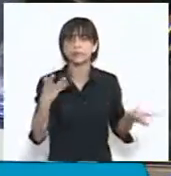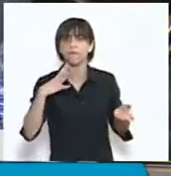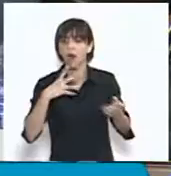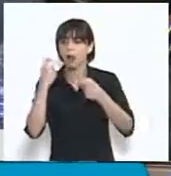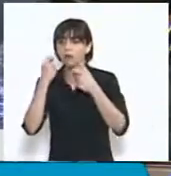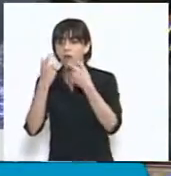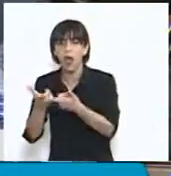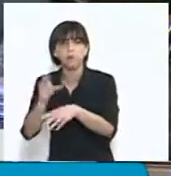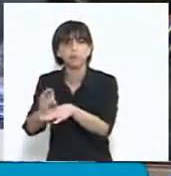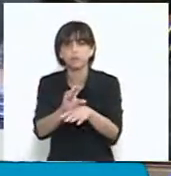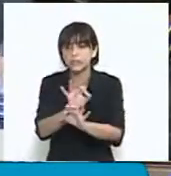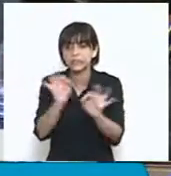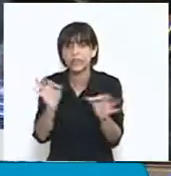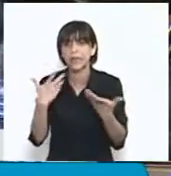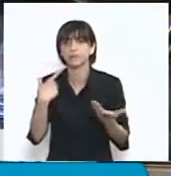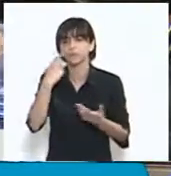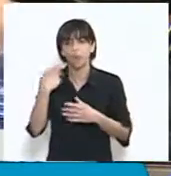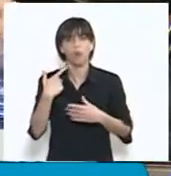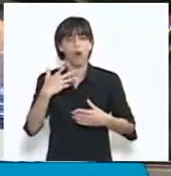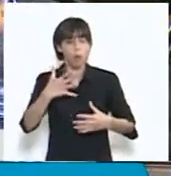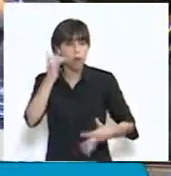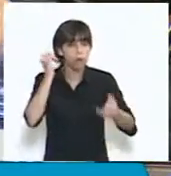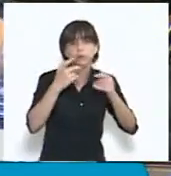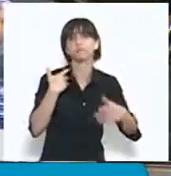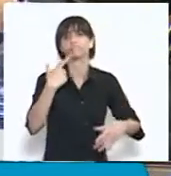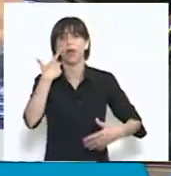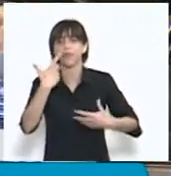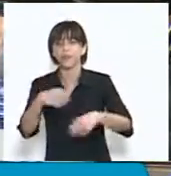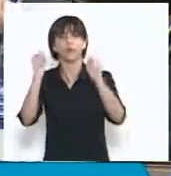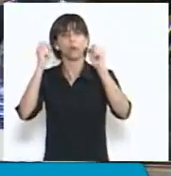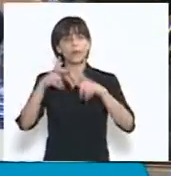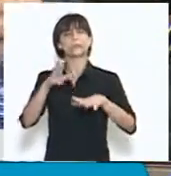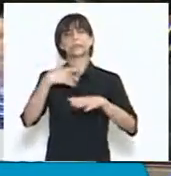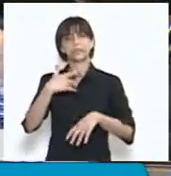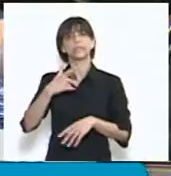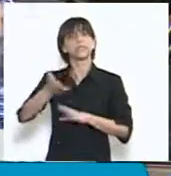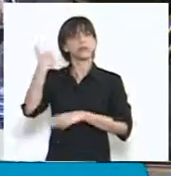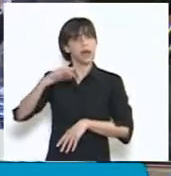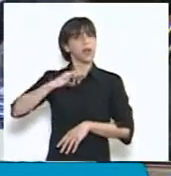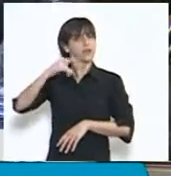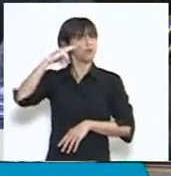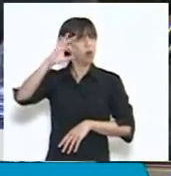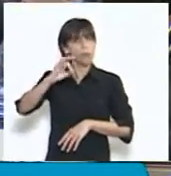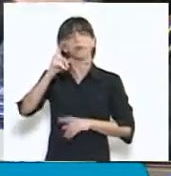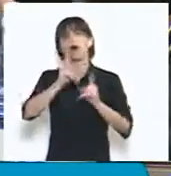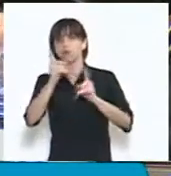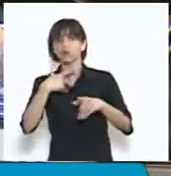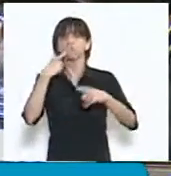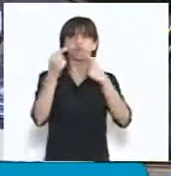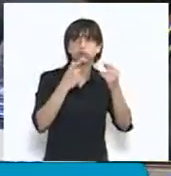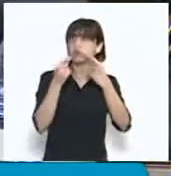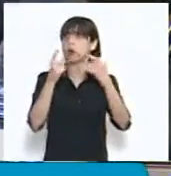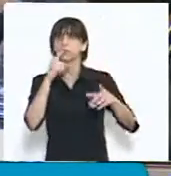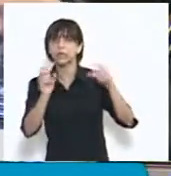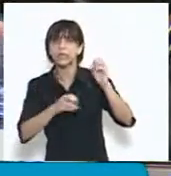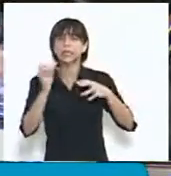Ya en los 90 empezó el rum rum de los reclamos en la política por avanzar